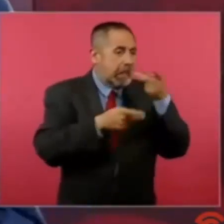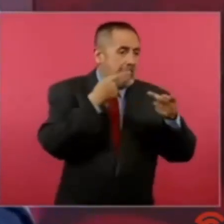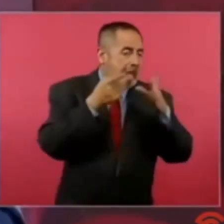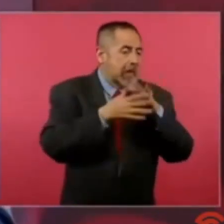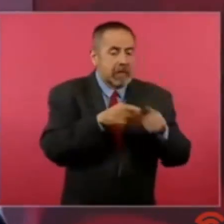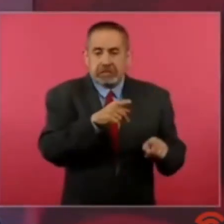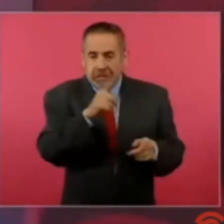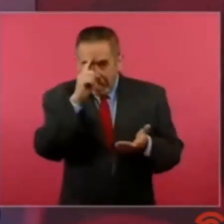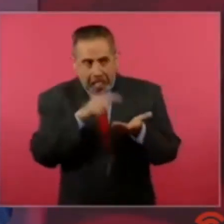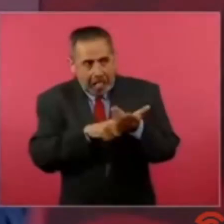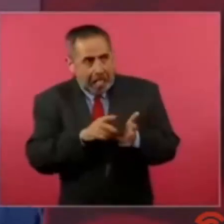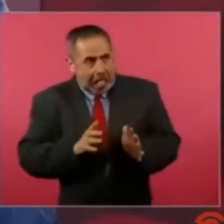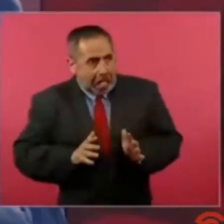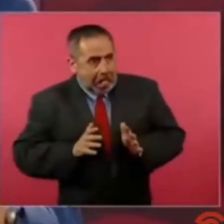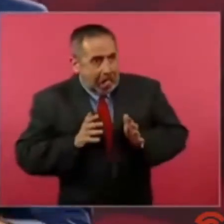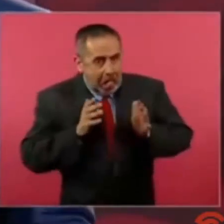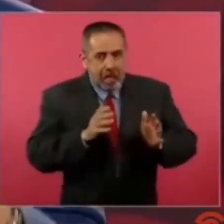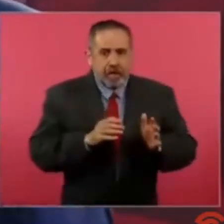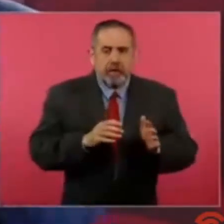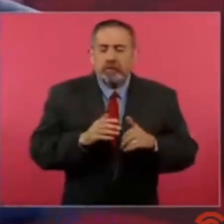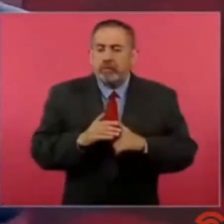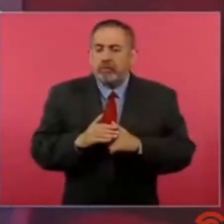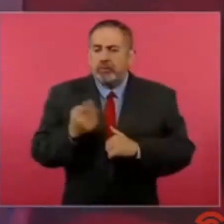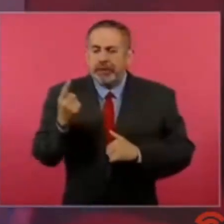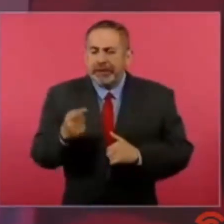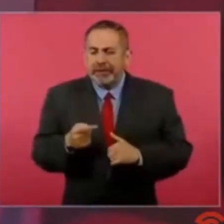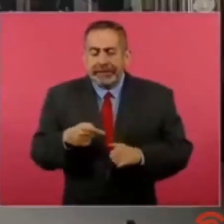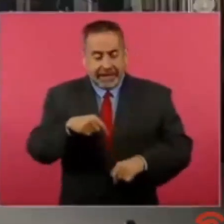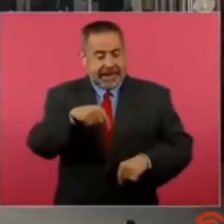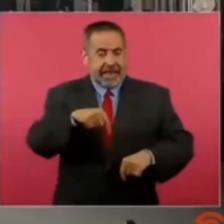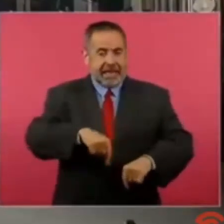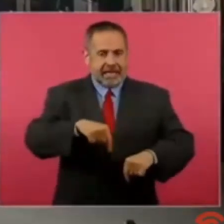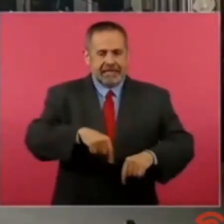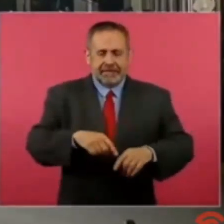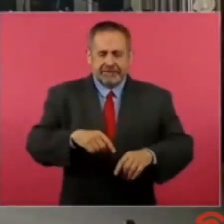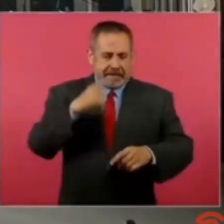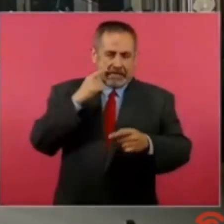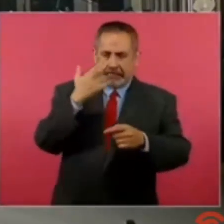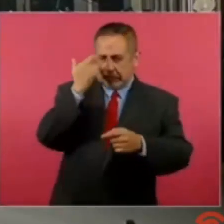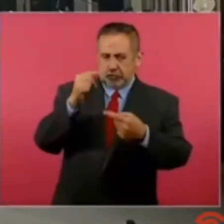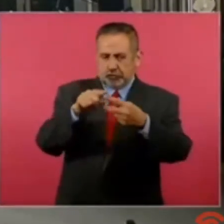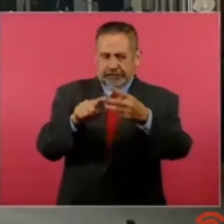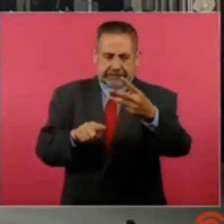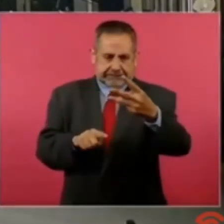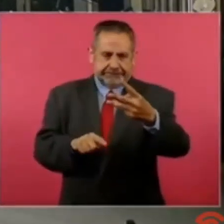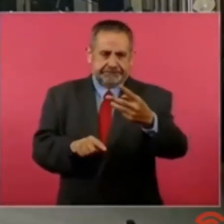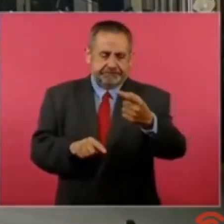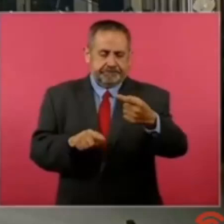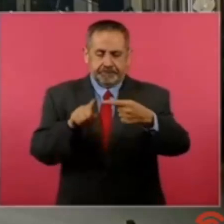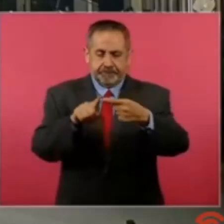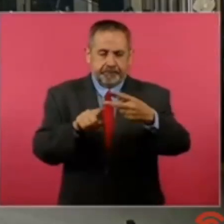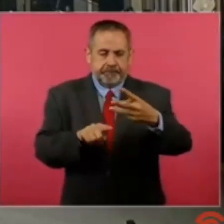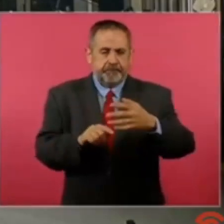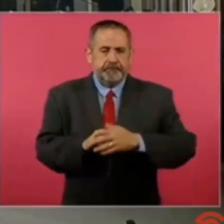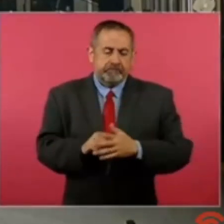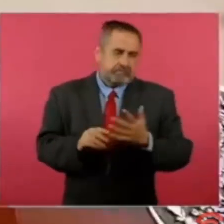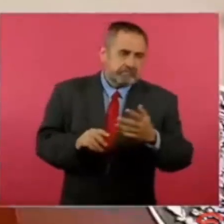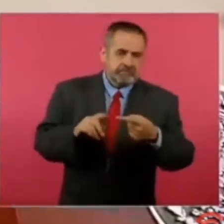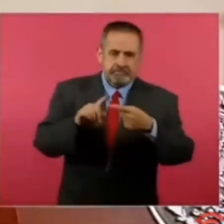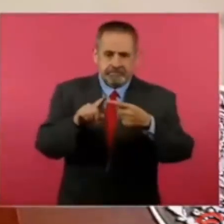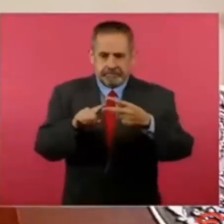Porque aquí están, son 3 razones o